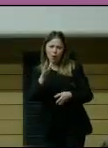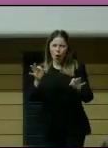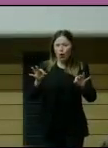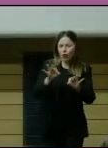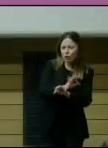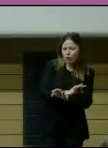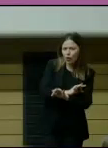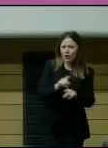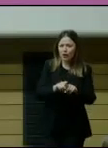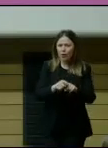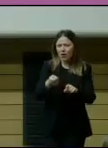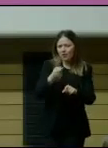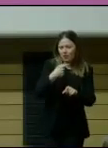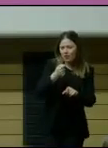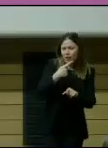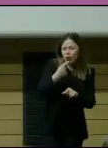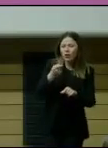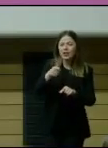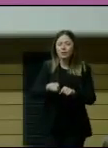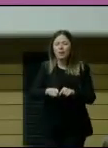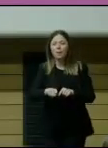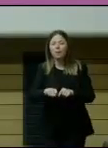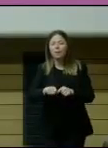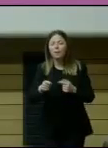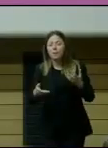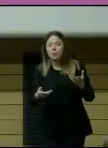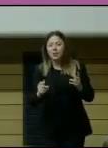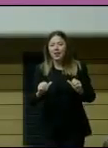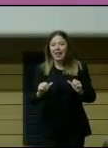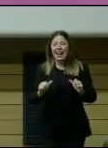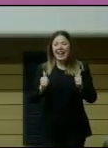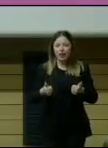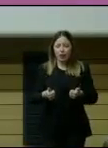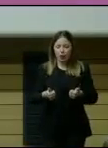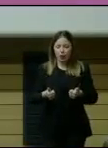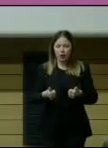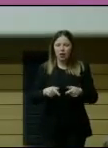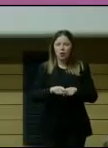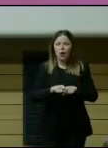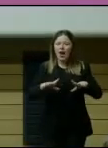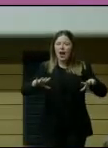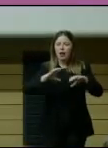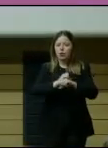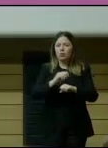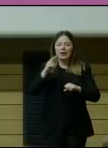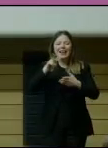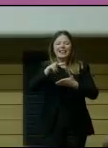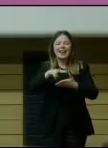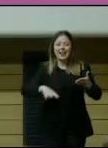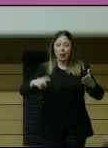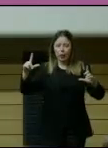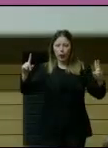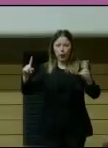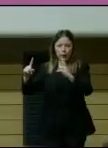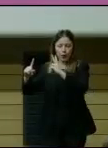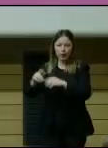confusiones terribles entre el fármaco y el ilícito. La sombra del fentanilo se cierne sobre